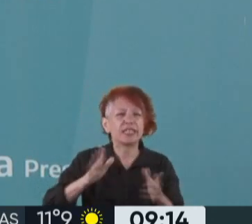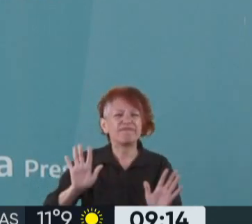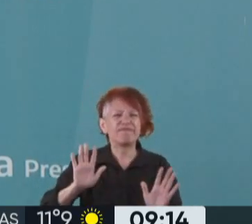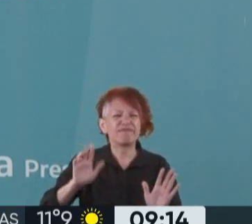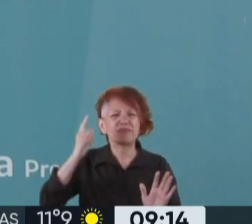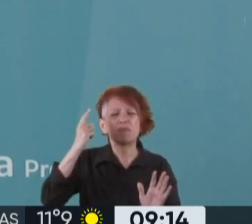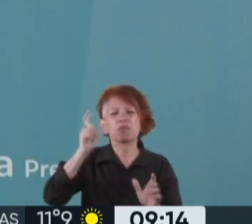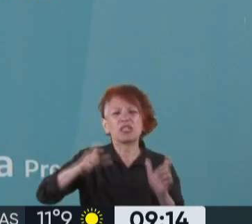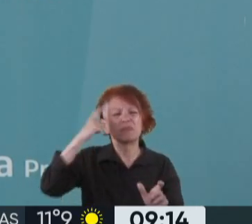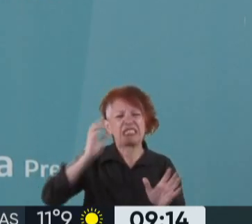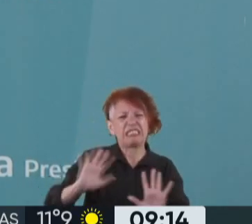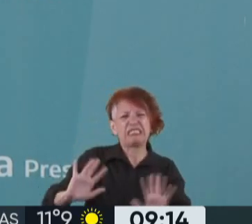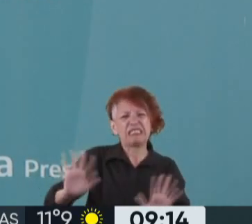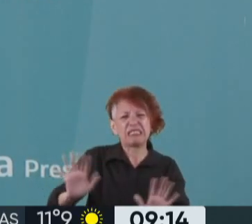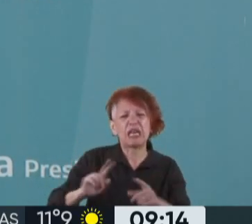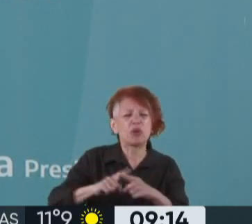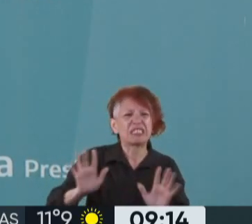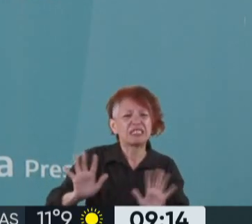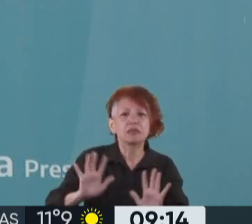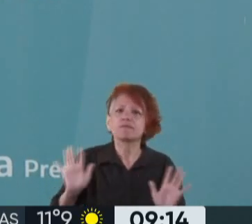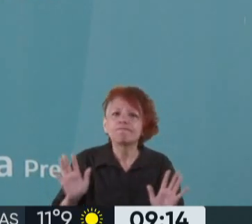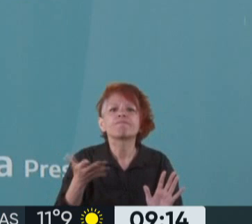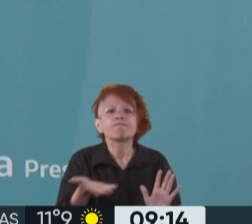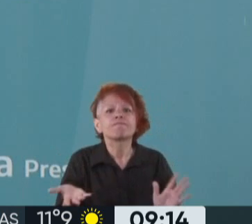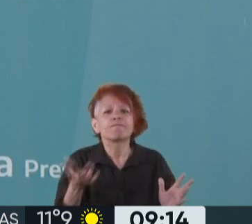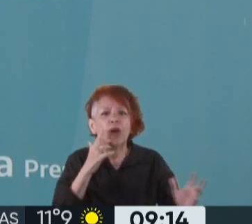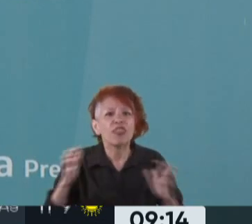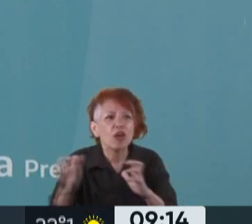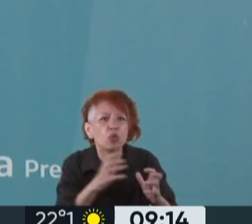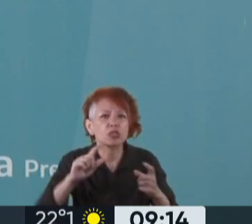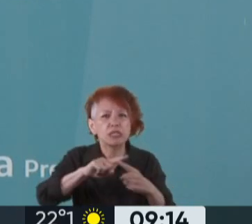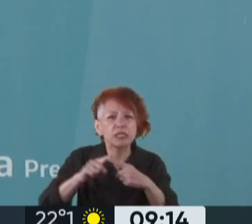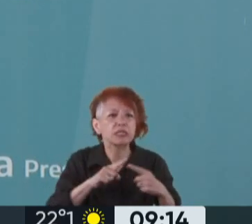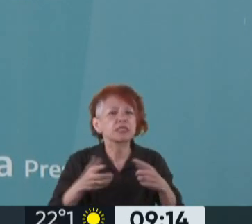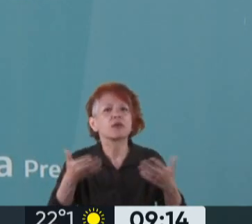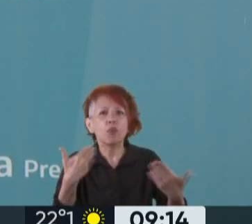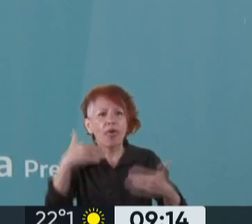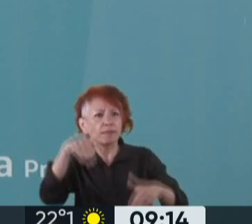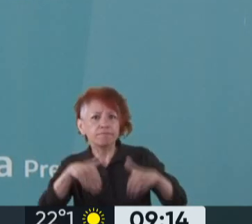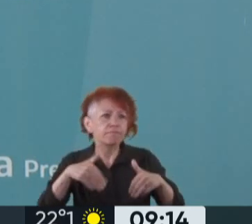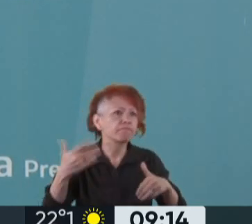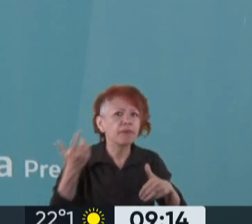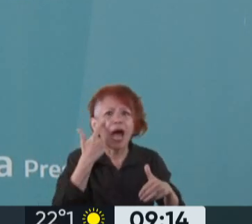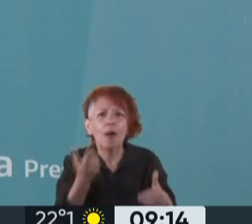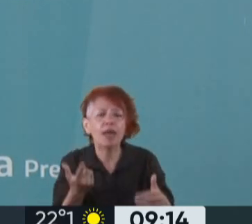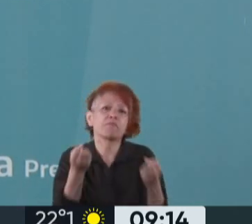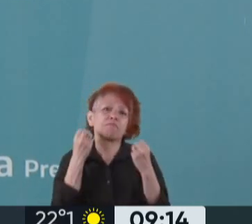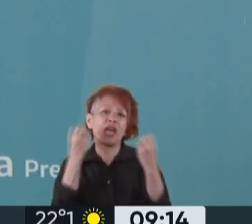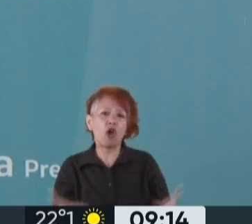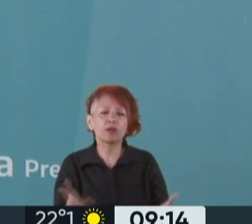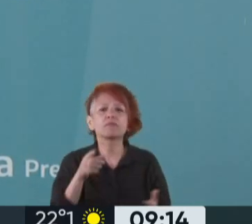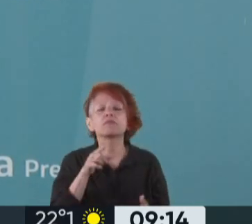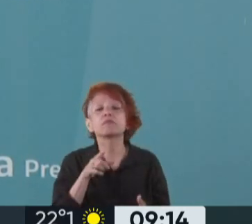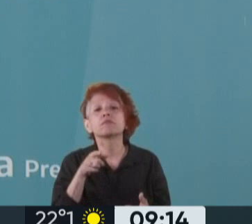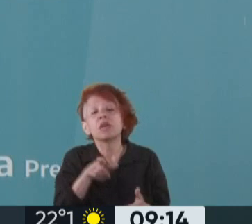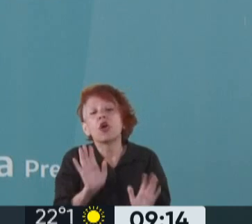gente de parte de la política, cuanto más discusión haya y más participación haya, mejor es. Dicho esto, también es cierto que ese es un tema que